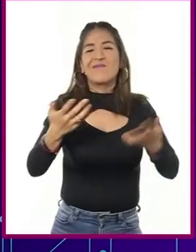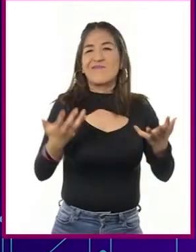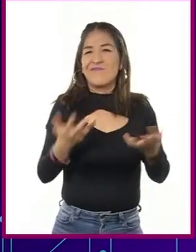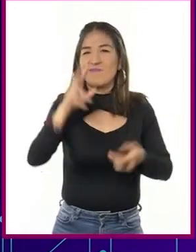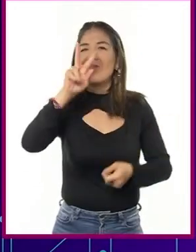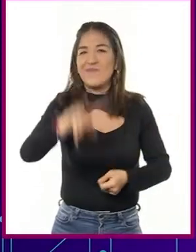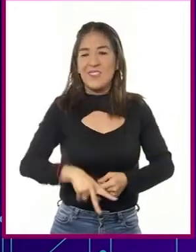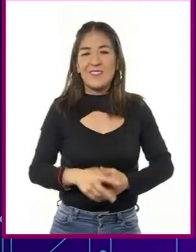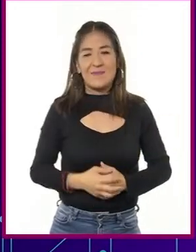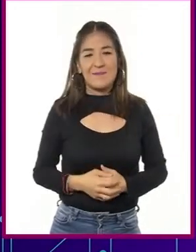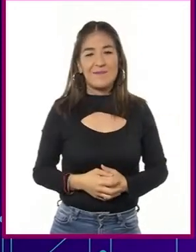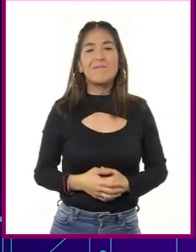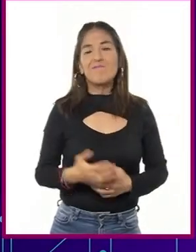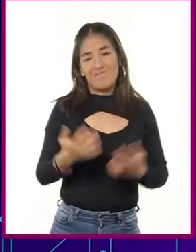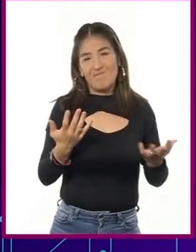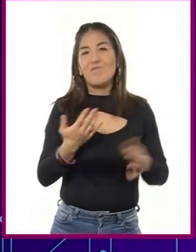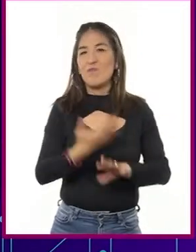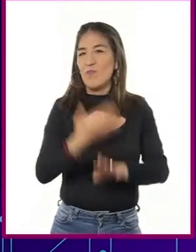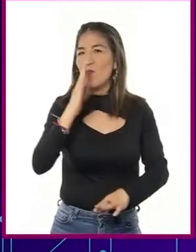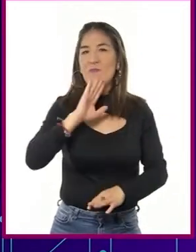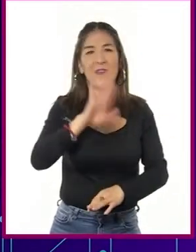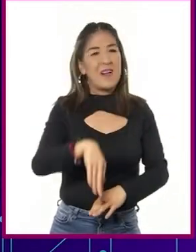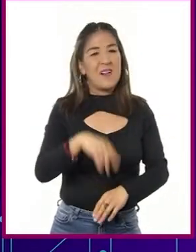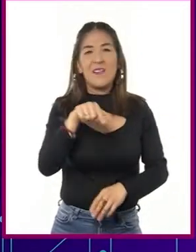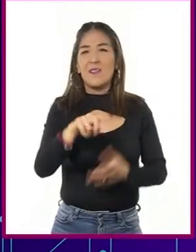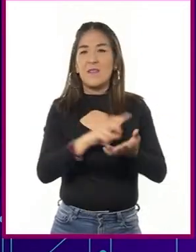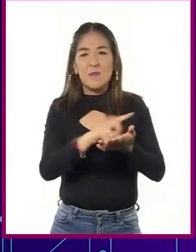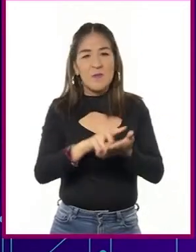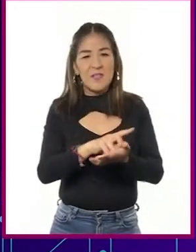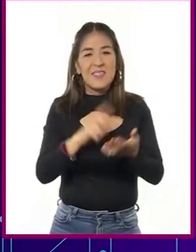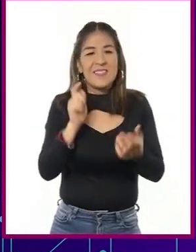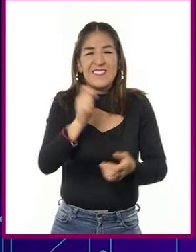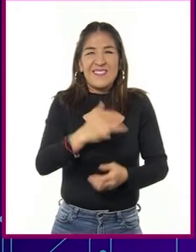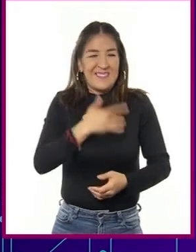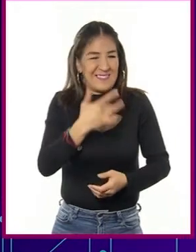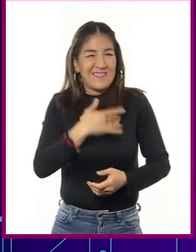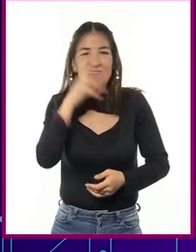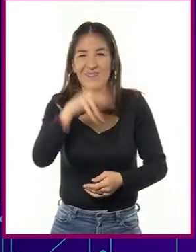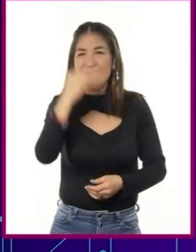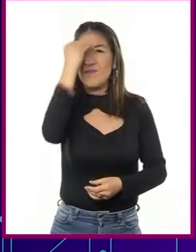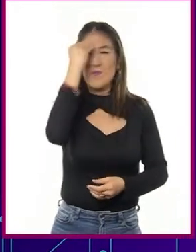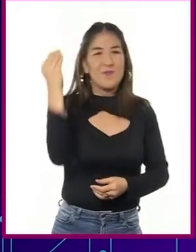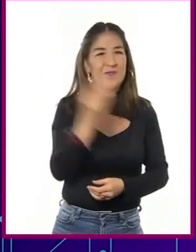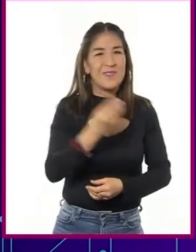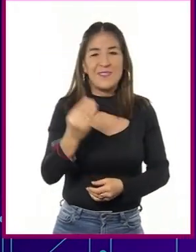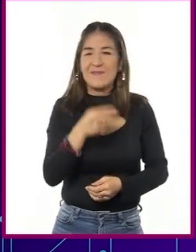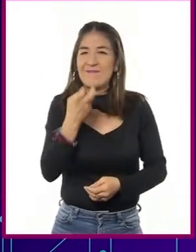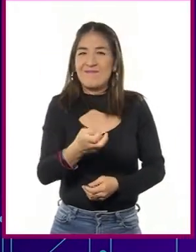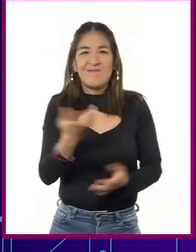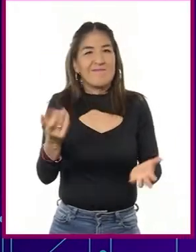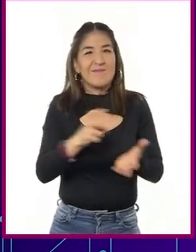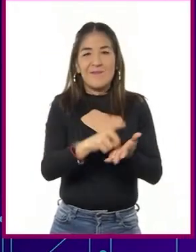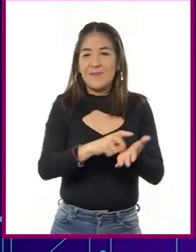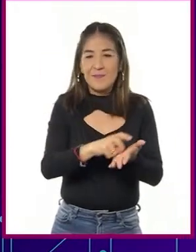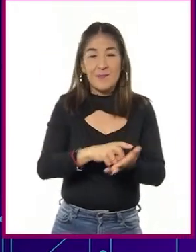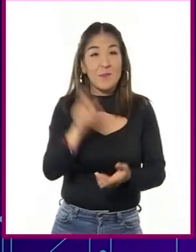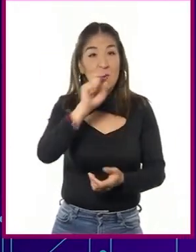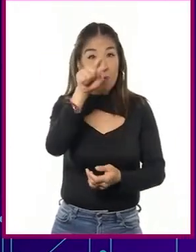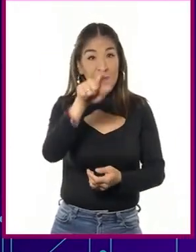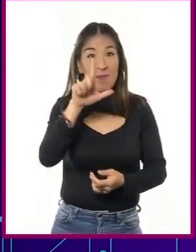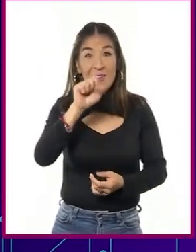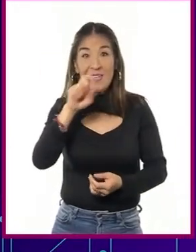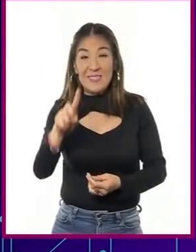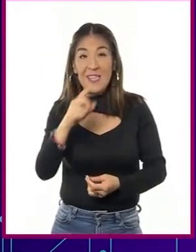Realmente es mala. No puedo expresar lo que hace esta droga. Es horrible, en serio, horrible. Siempre que consumes ácidos es